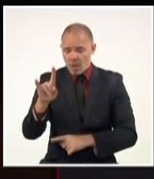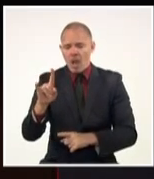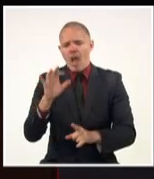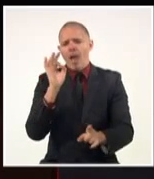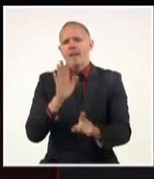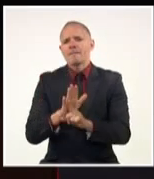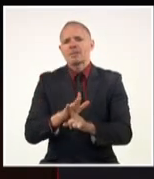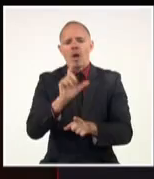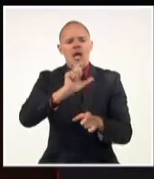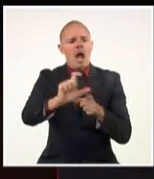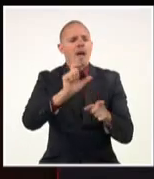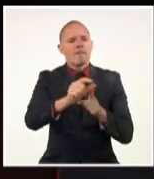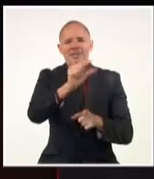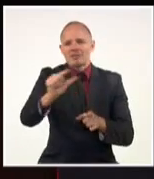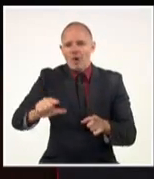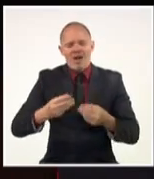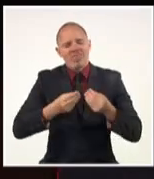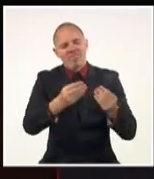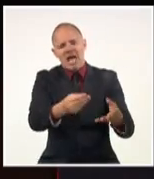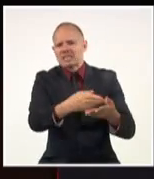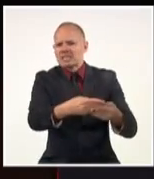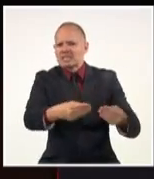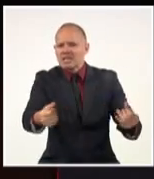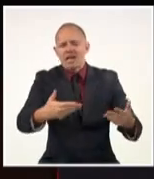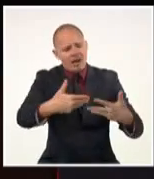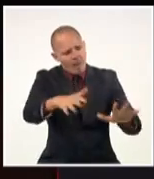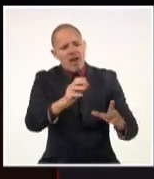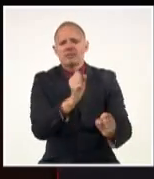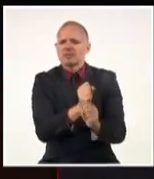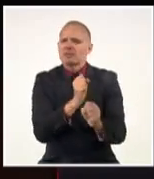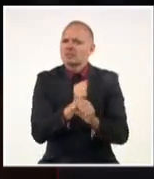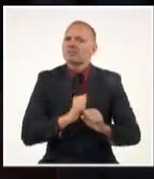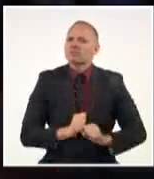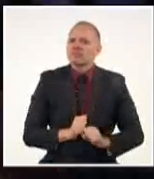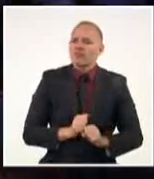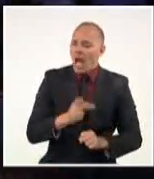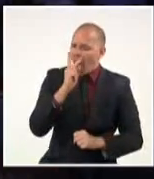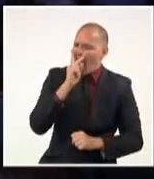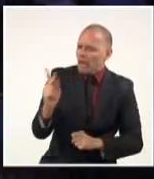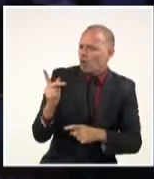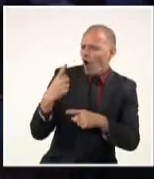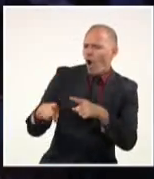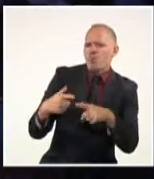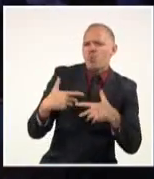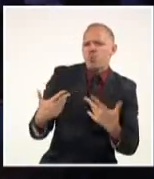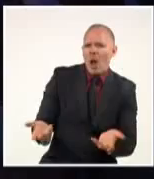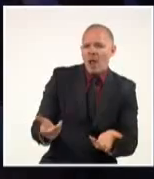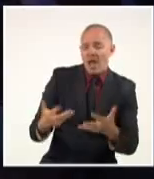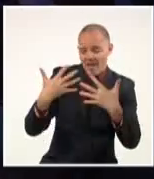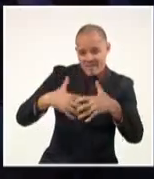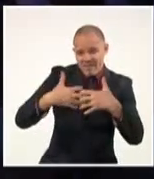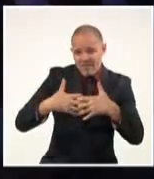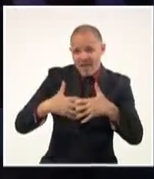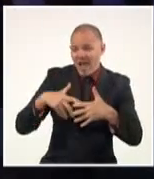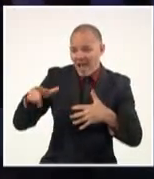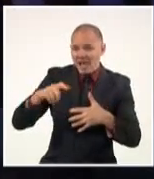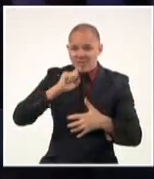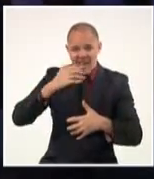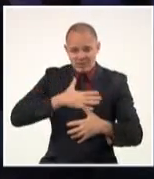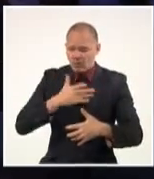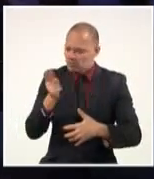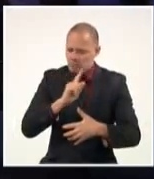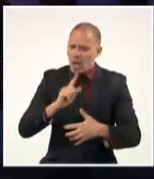al nacionalizar y poner al servicio de los intereses populares la tierra, las industrias, los